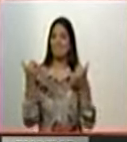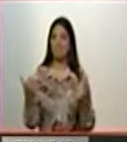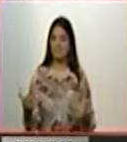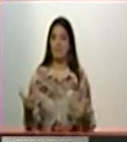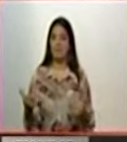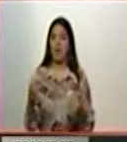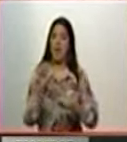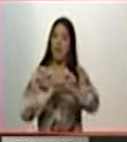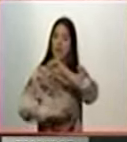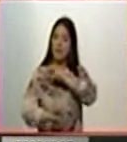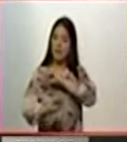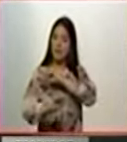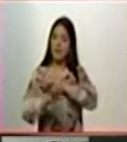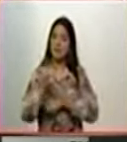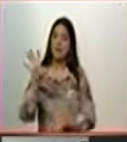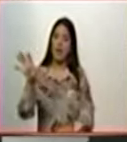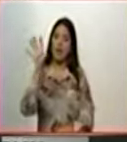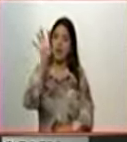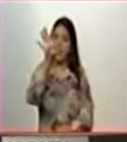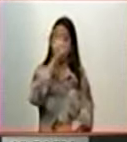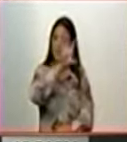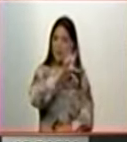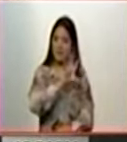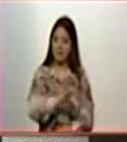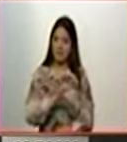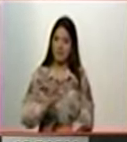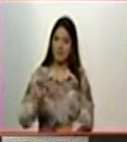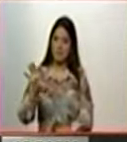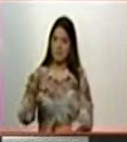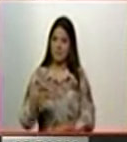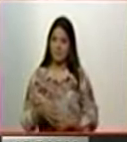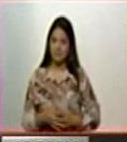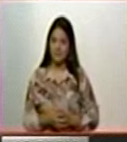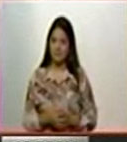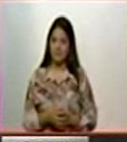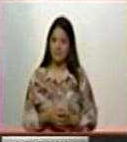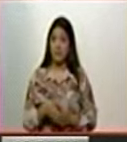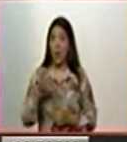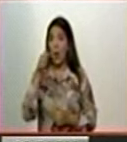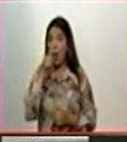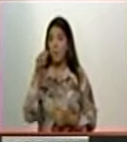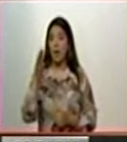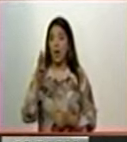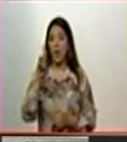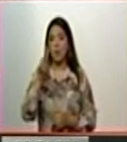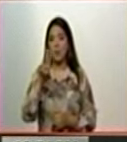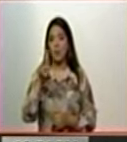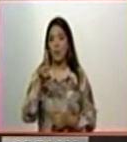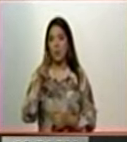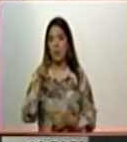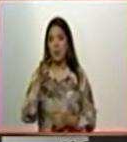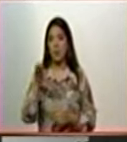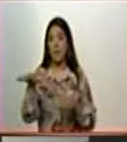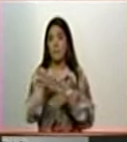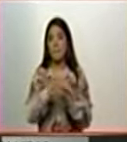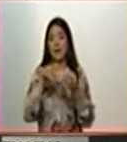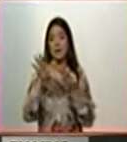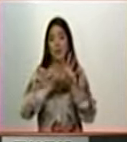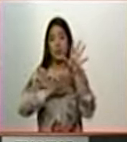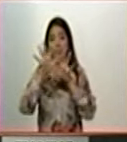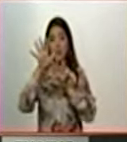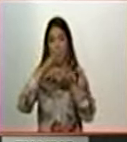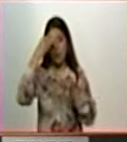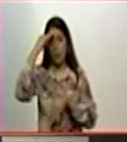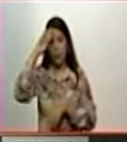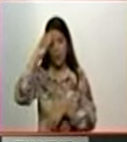en la defensa de nuestros países. Excelentísimo señor Bruno Rodríguez, ministro de Relaciones Exteriores de la República